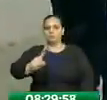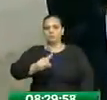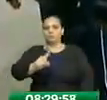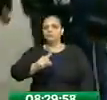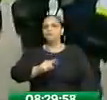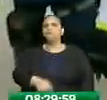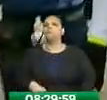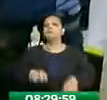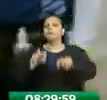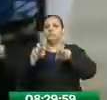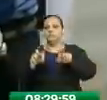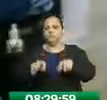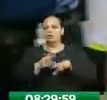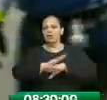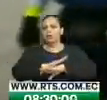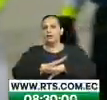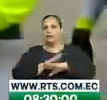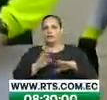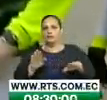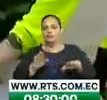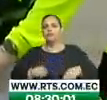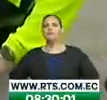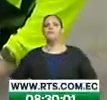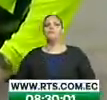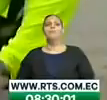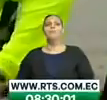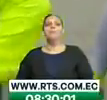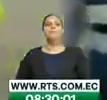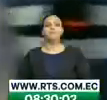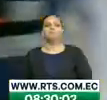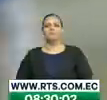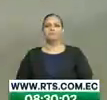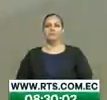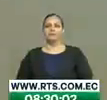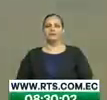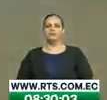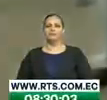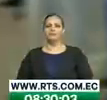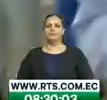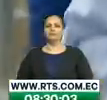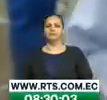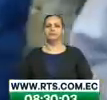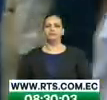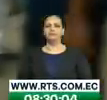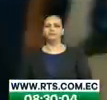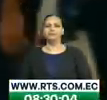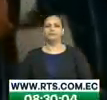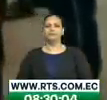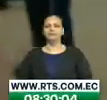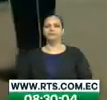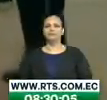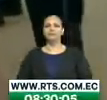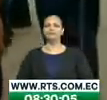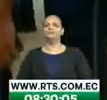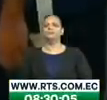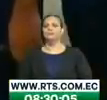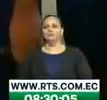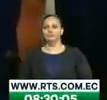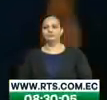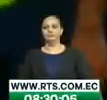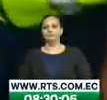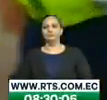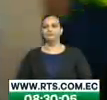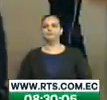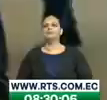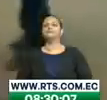personas, 62 rutas en efecto que están ya activándose en la ciudad de Guayaquil,